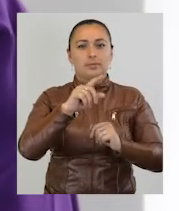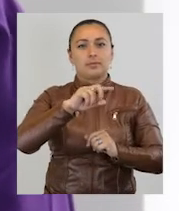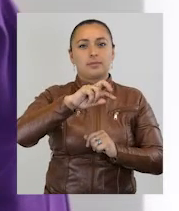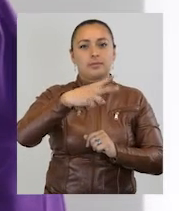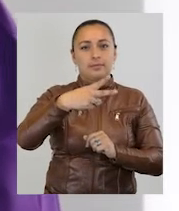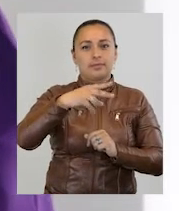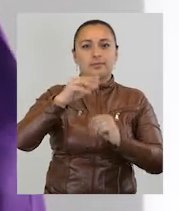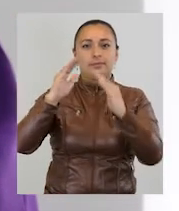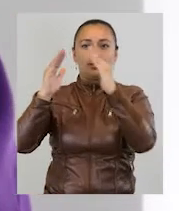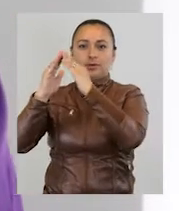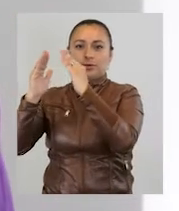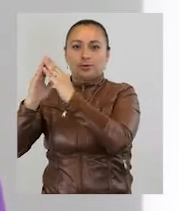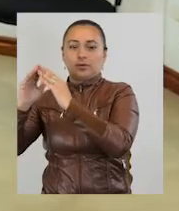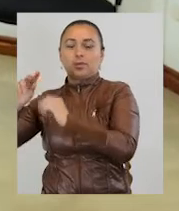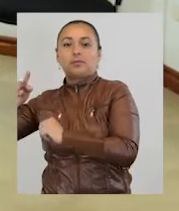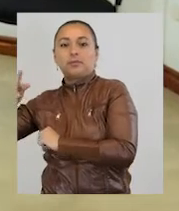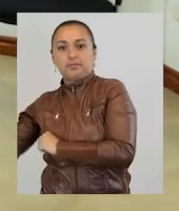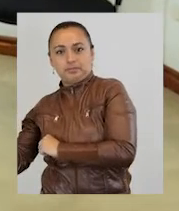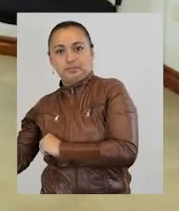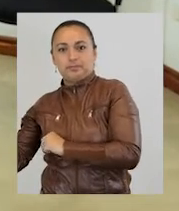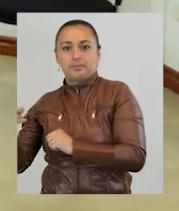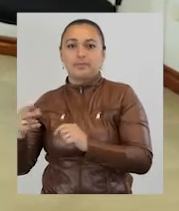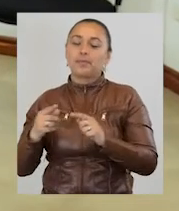para Moisés.